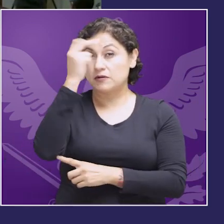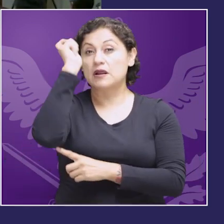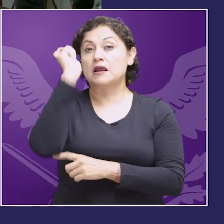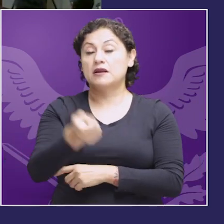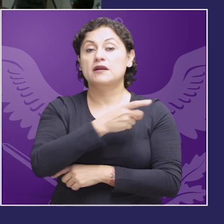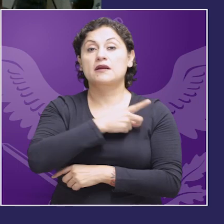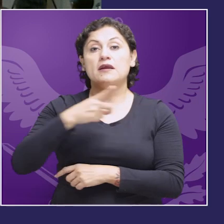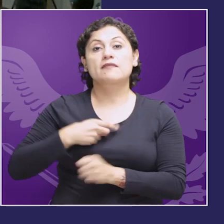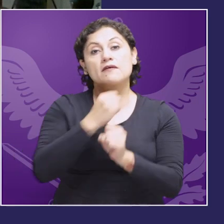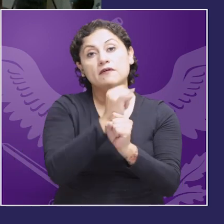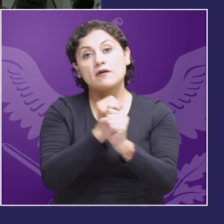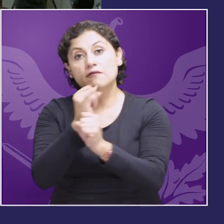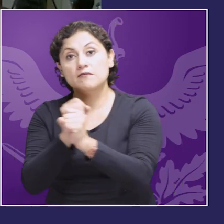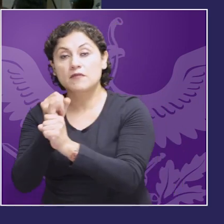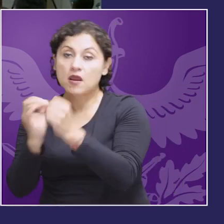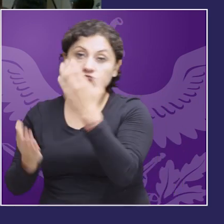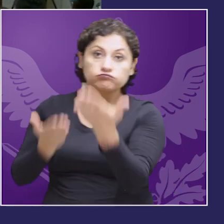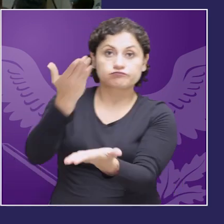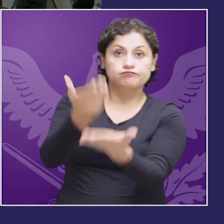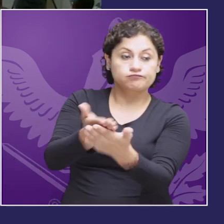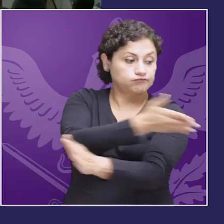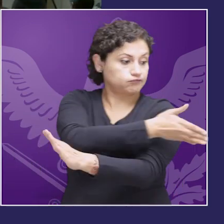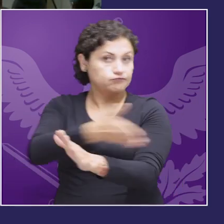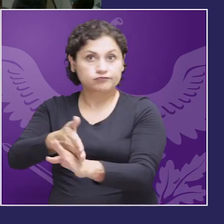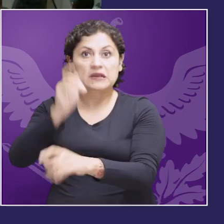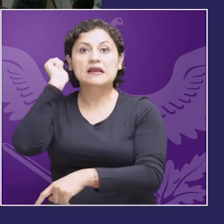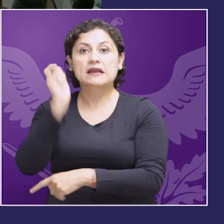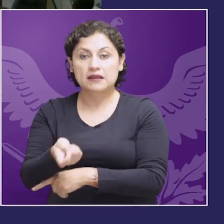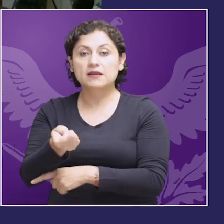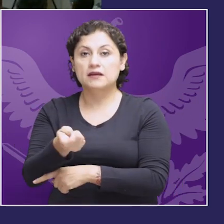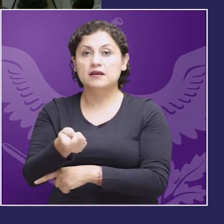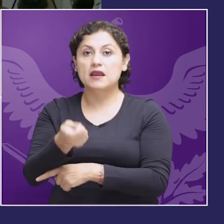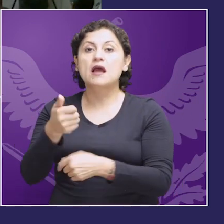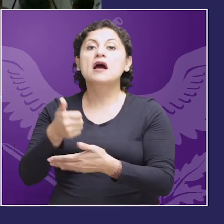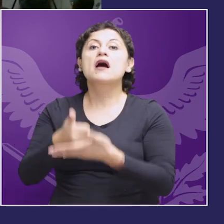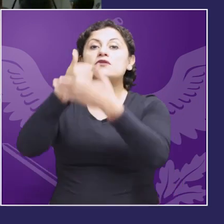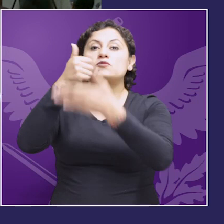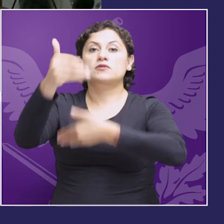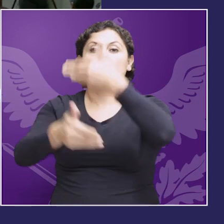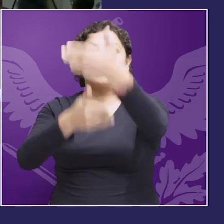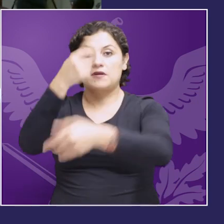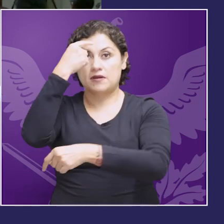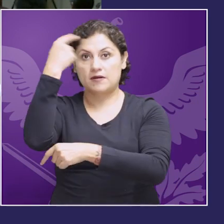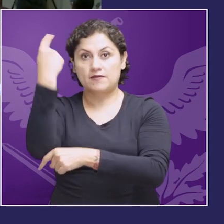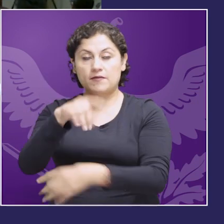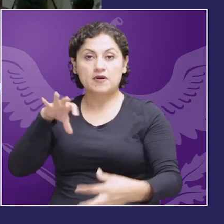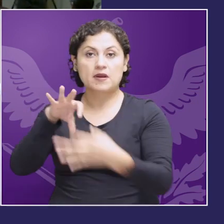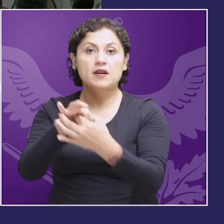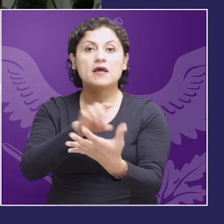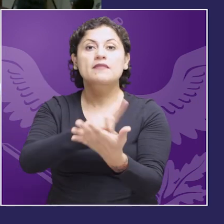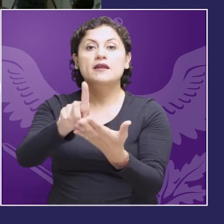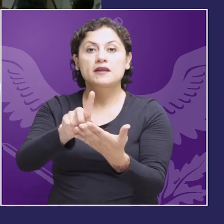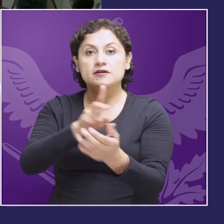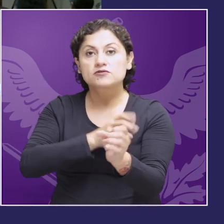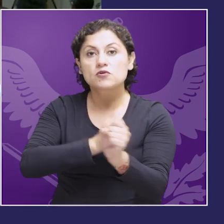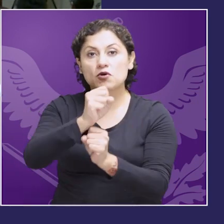Nación de México por la invitación a participar de esta jornada, la que nos recuerda que solo garantizando la reflexión y análisis de lo que hasta